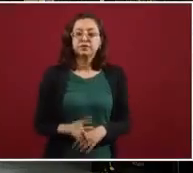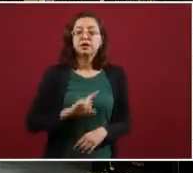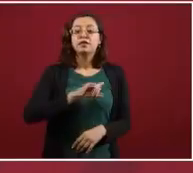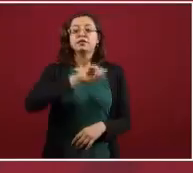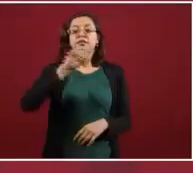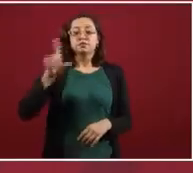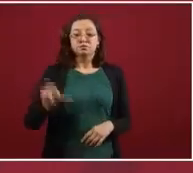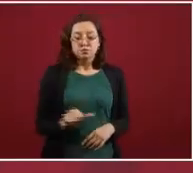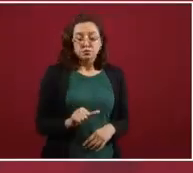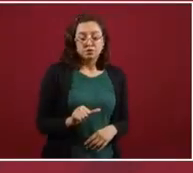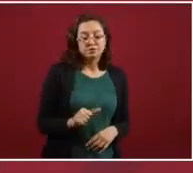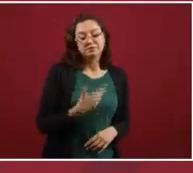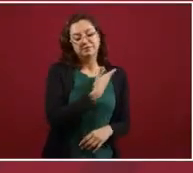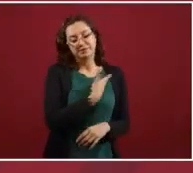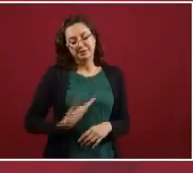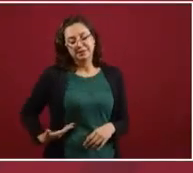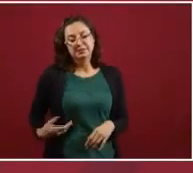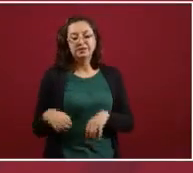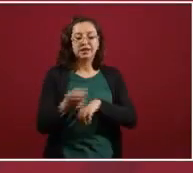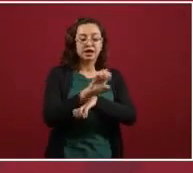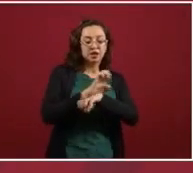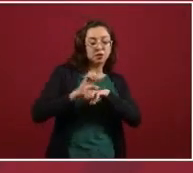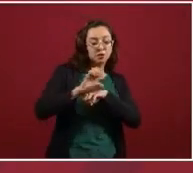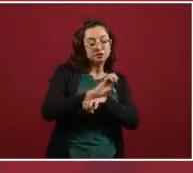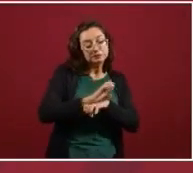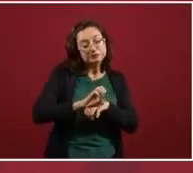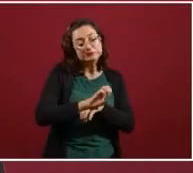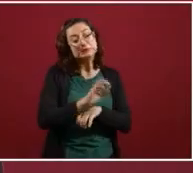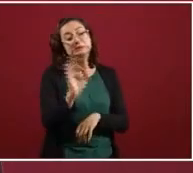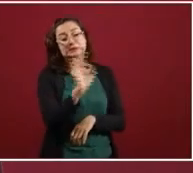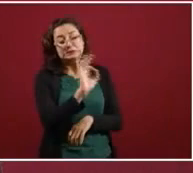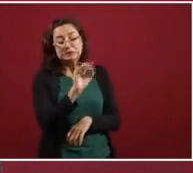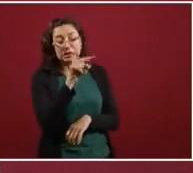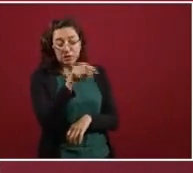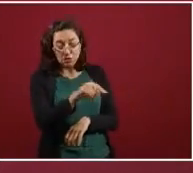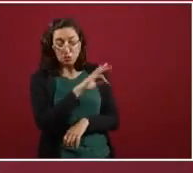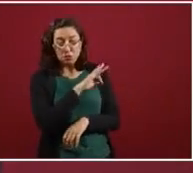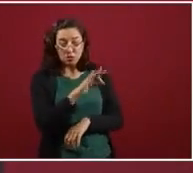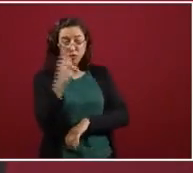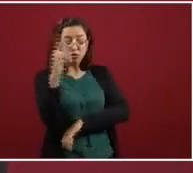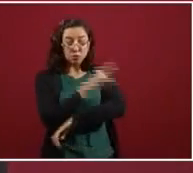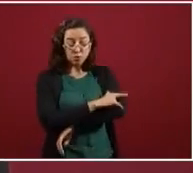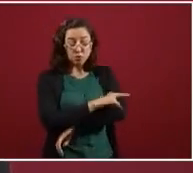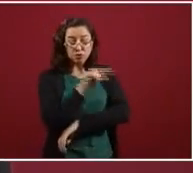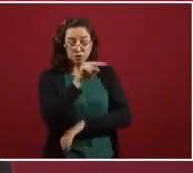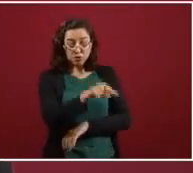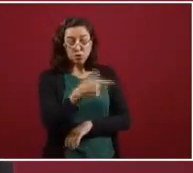para decir oye si necesitamos recargar combustible podemos bajar en guayaquil